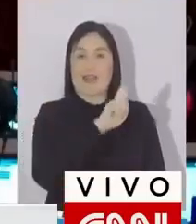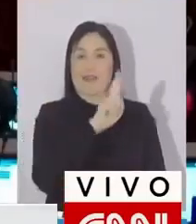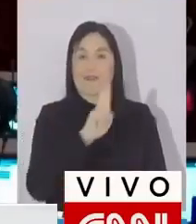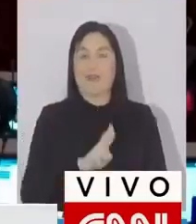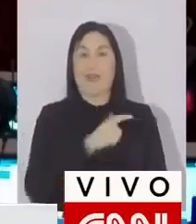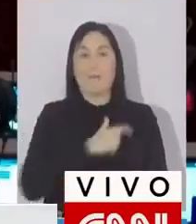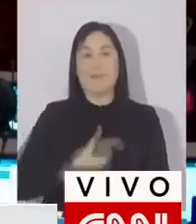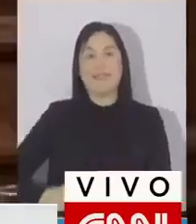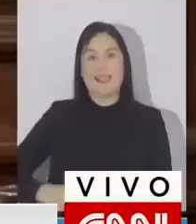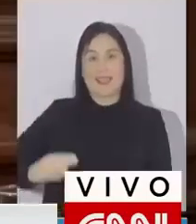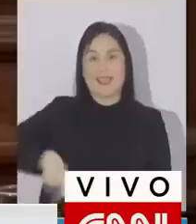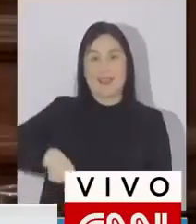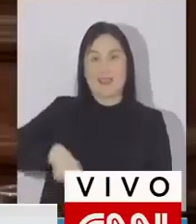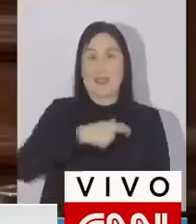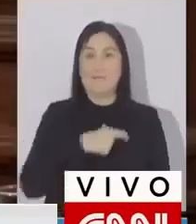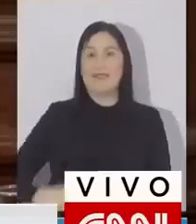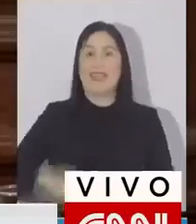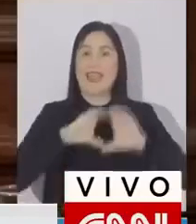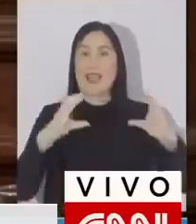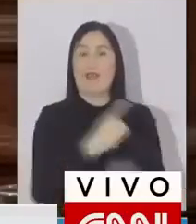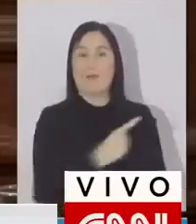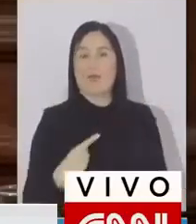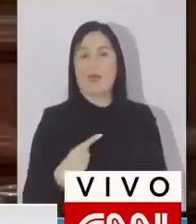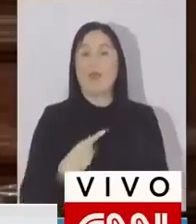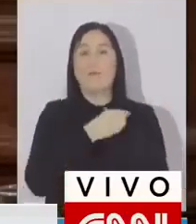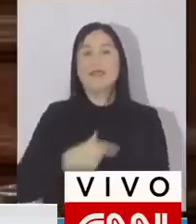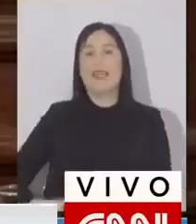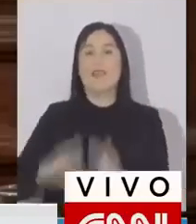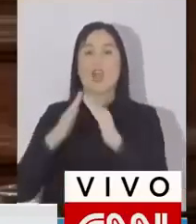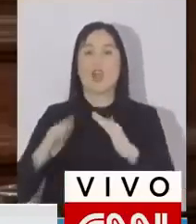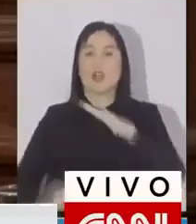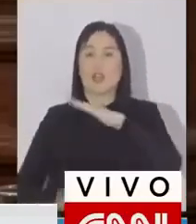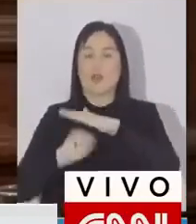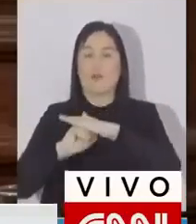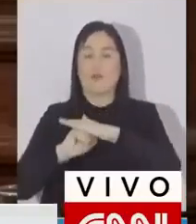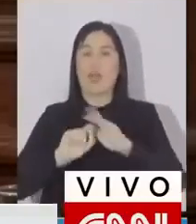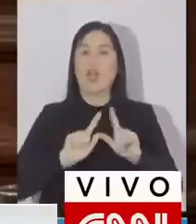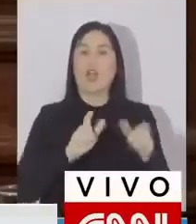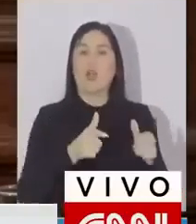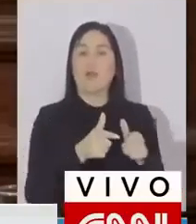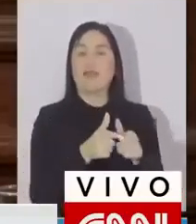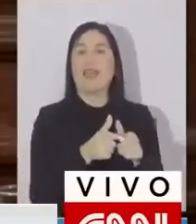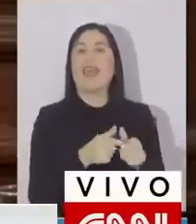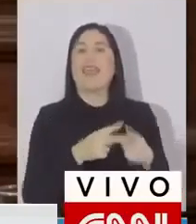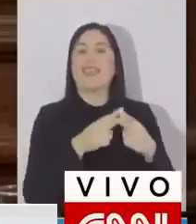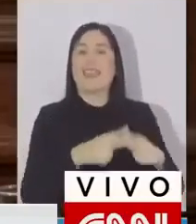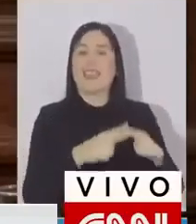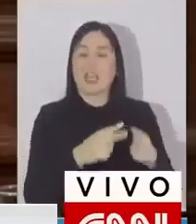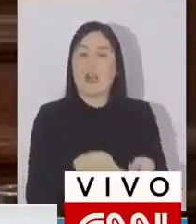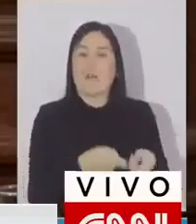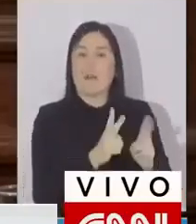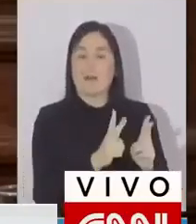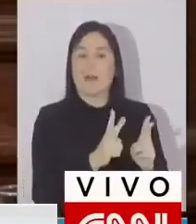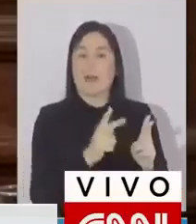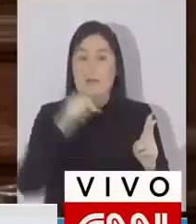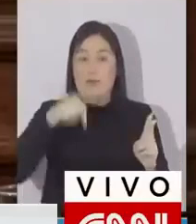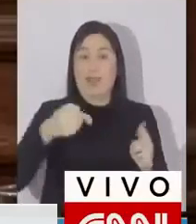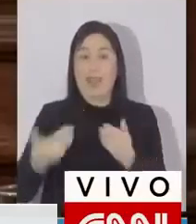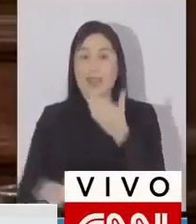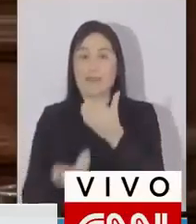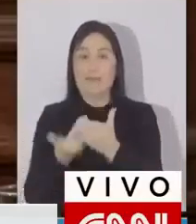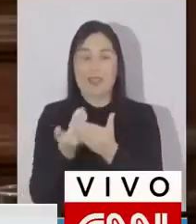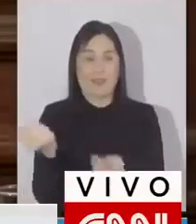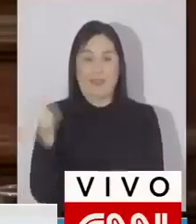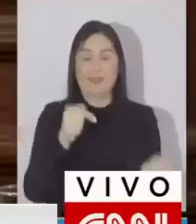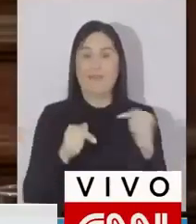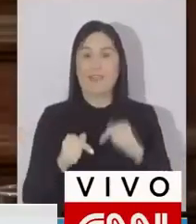cámara de diputados al presidente de la Corte Suprema y el comité técnico admisibilidad por haber estado aquí esta mañana su presencia